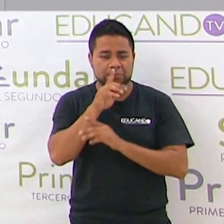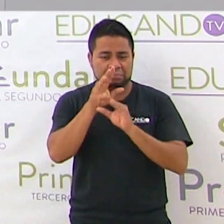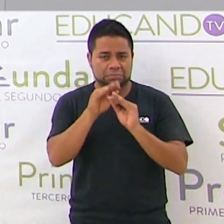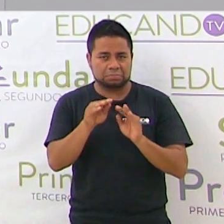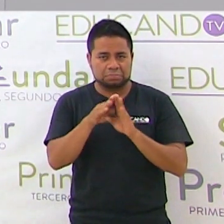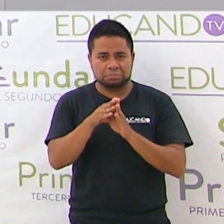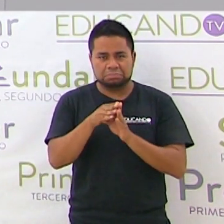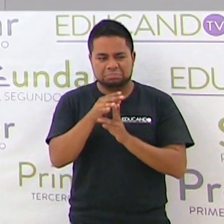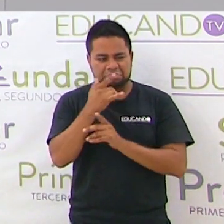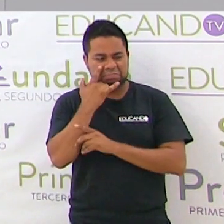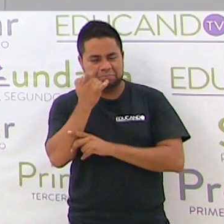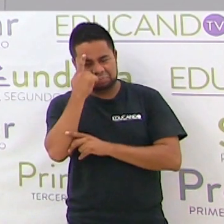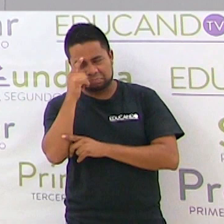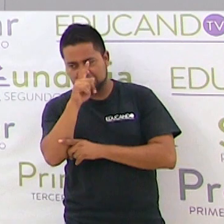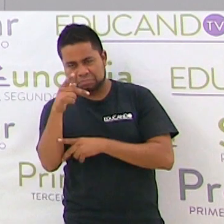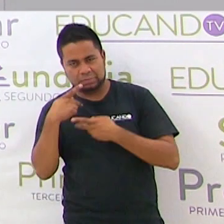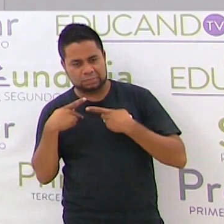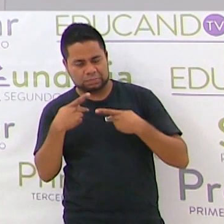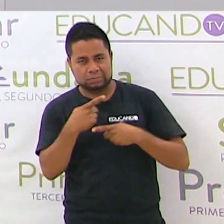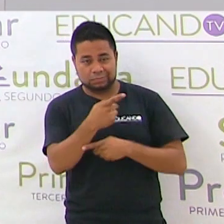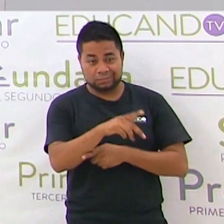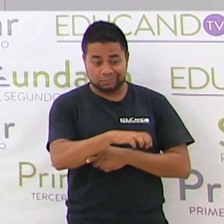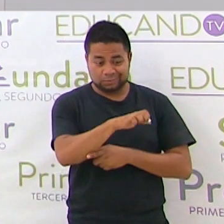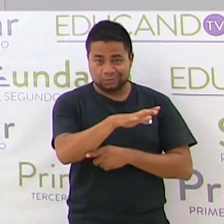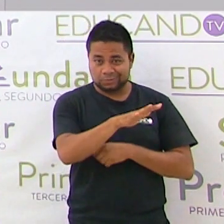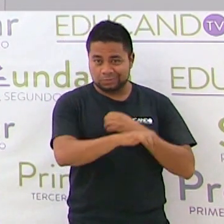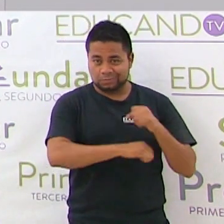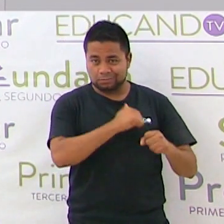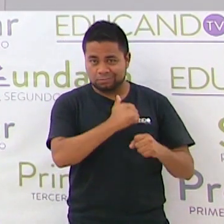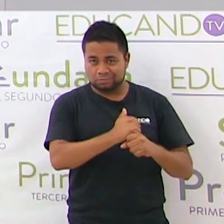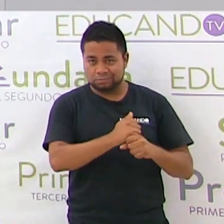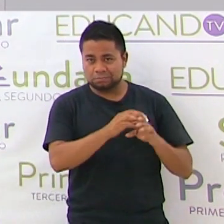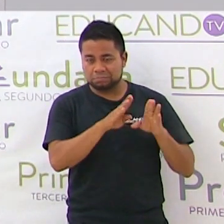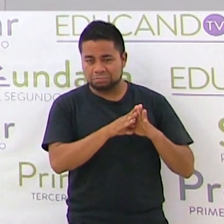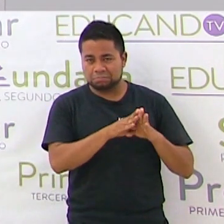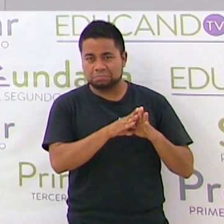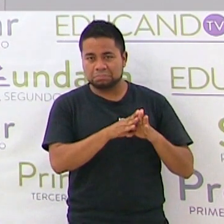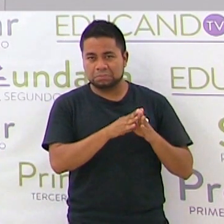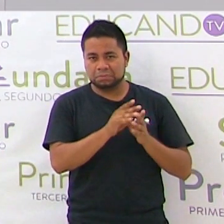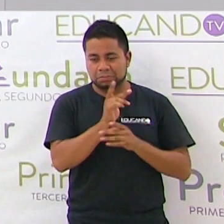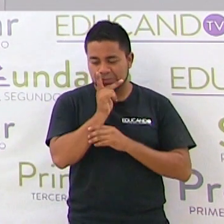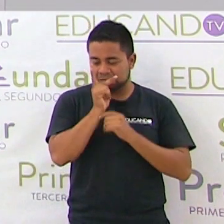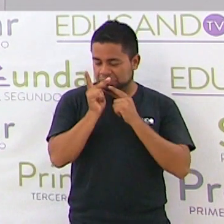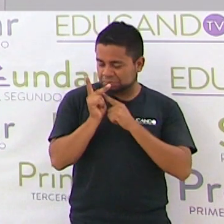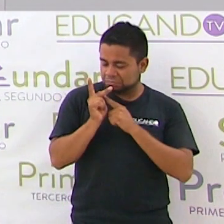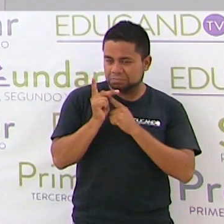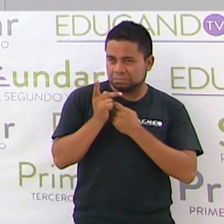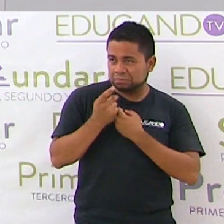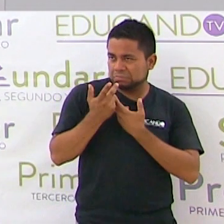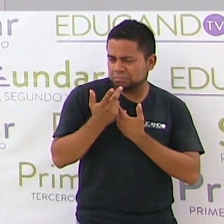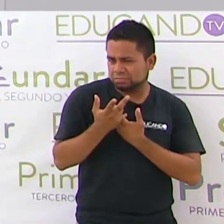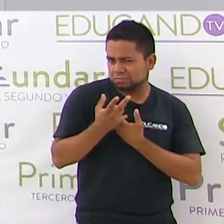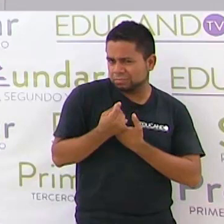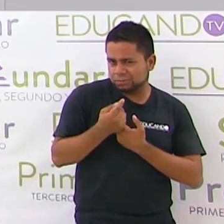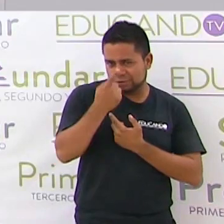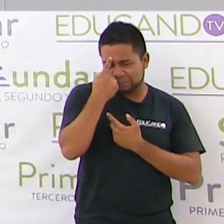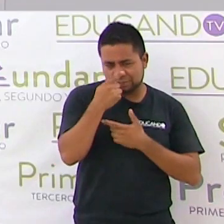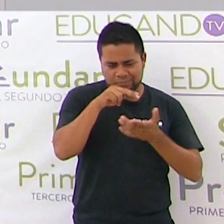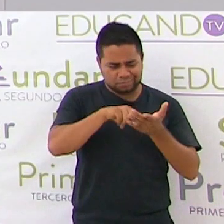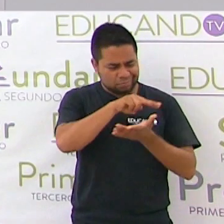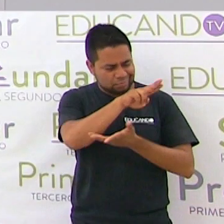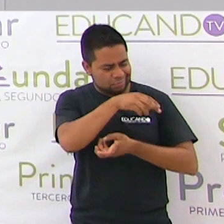para los demás. Con solo 5 años renunció a la palabra para expresarse con el